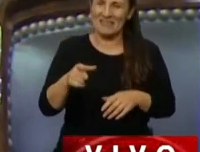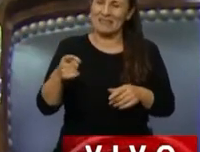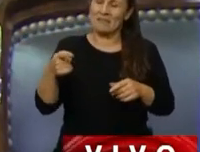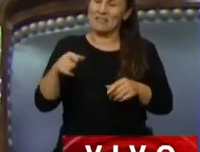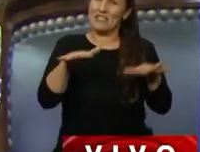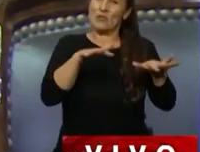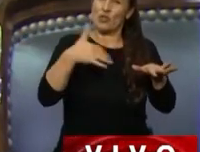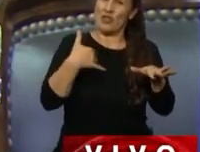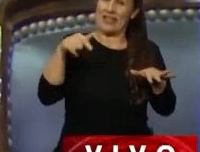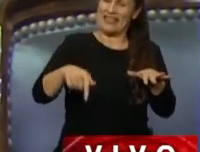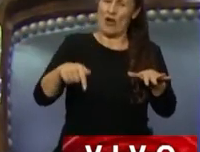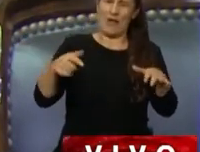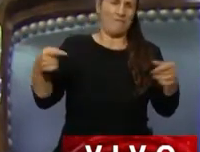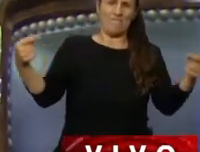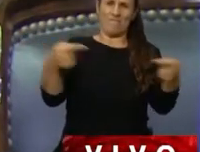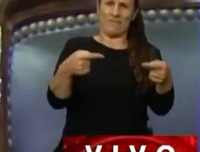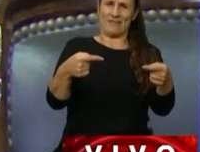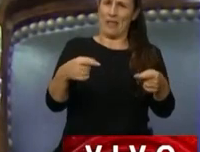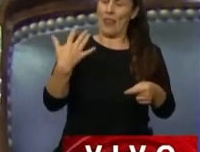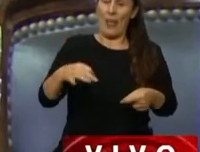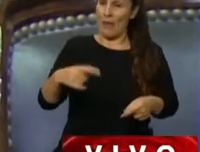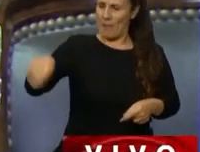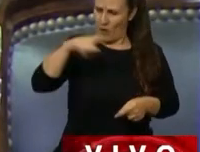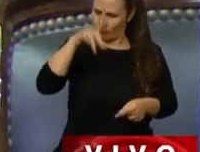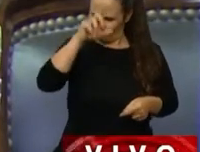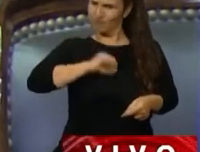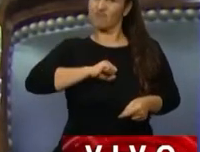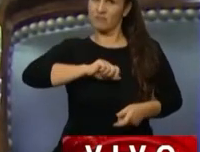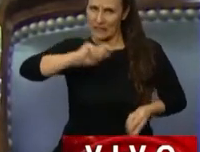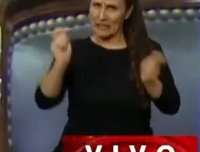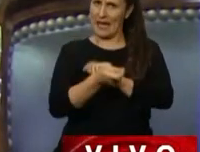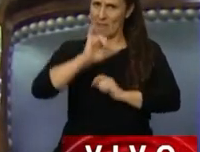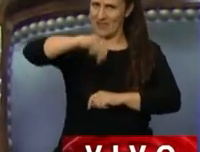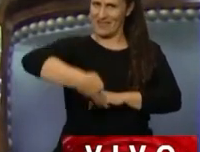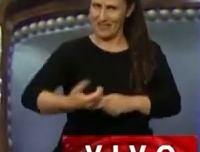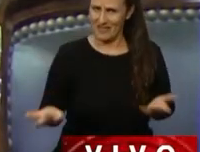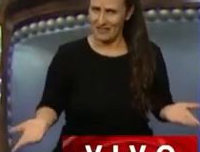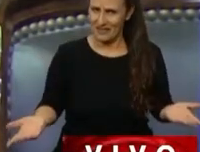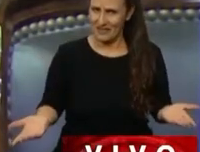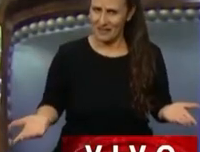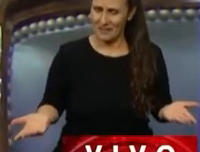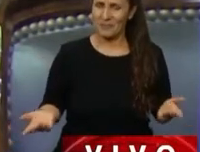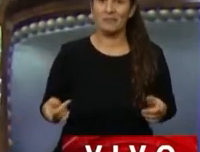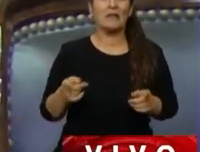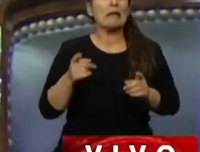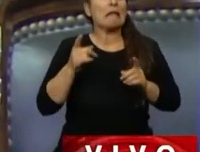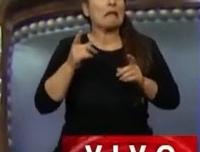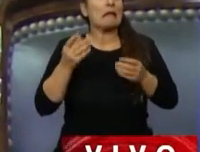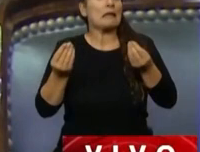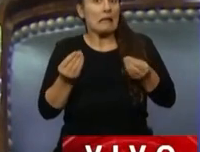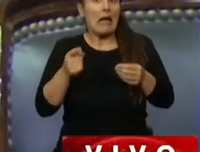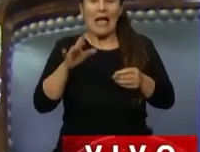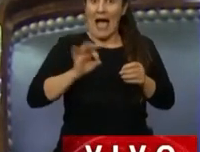actual. Eso hay que asumirlo, hay que atreverse a cambiar. Y lo segundo es que los años no